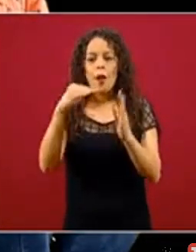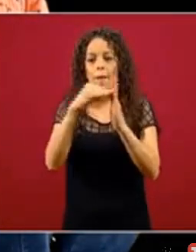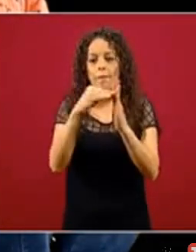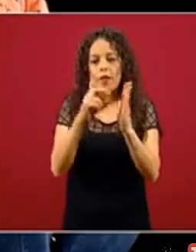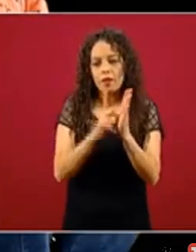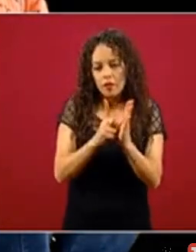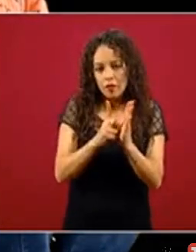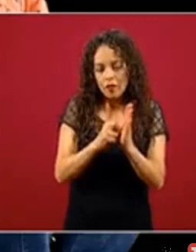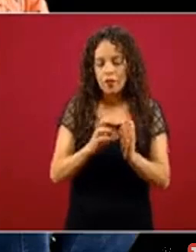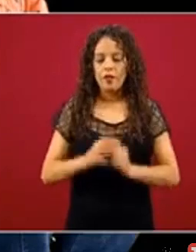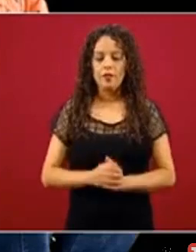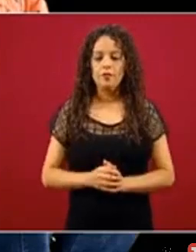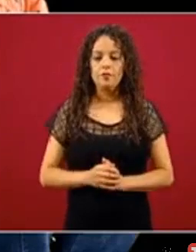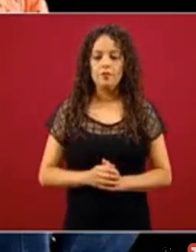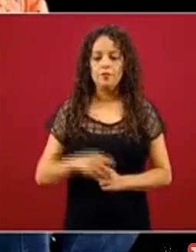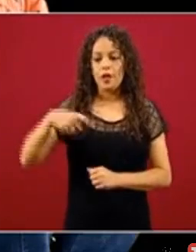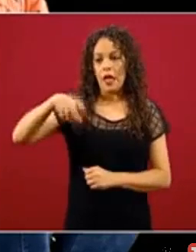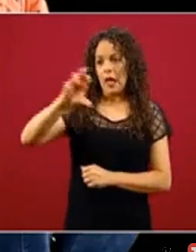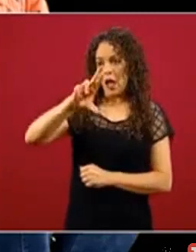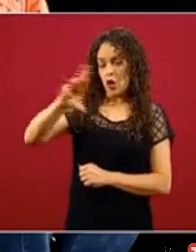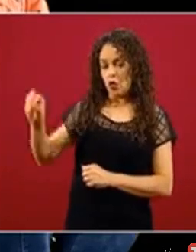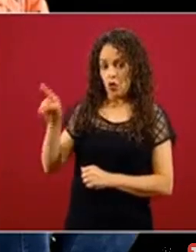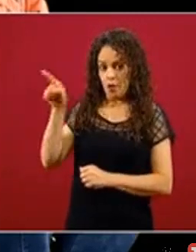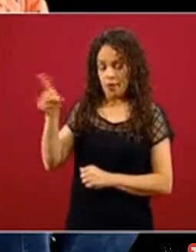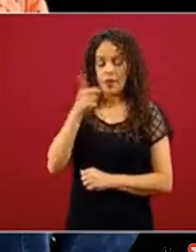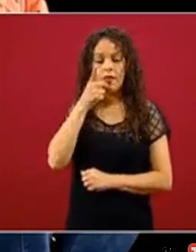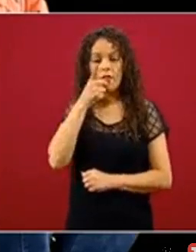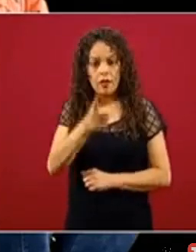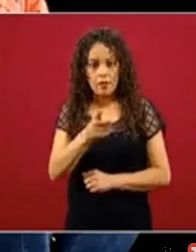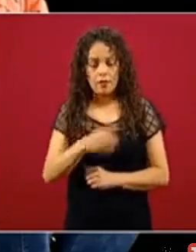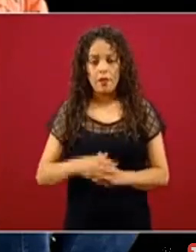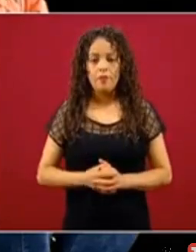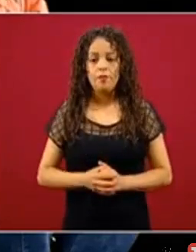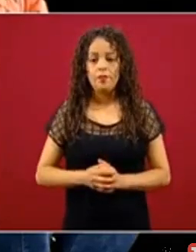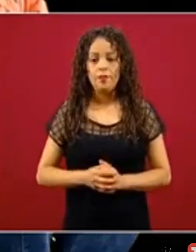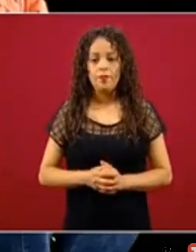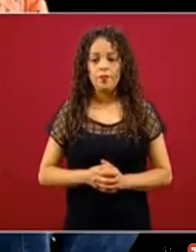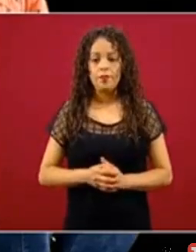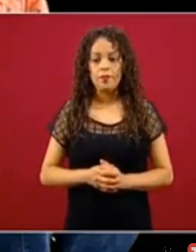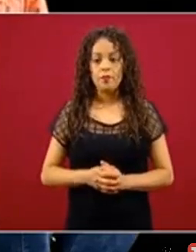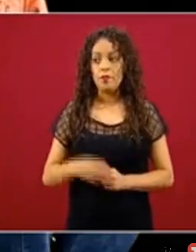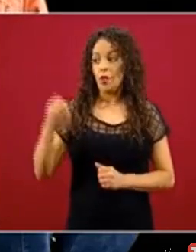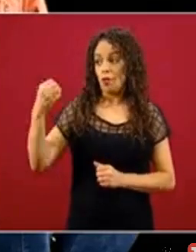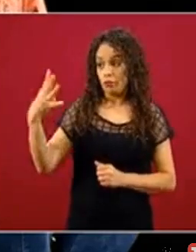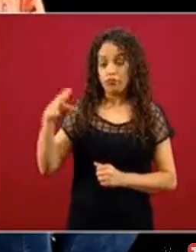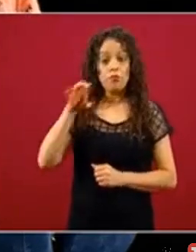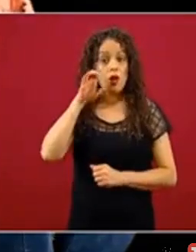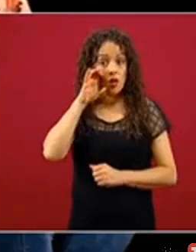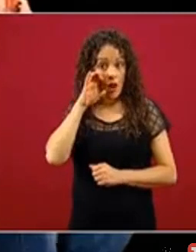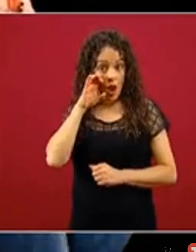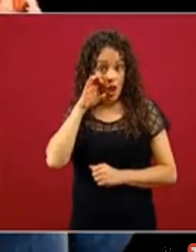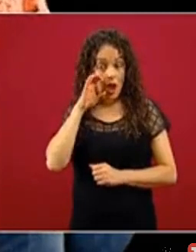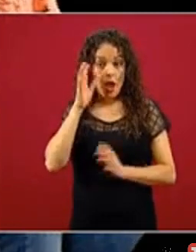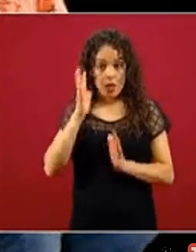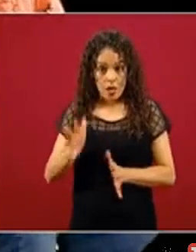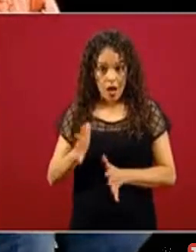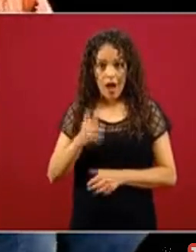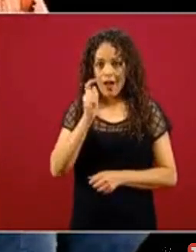método. En Quintana Roo nos dicen que el regreso, a pesar de que están en el naranja, que es de preparación, como dicen